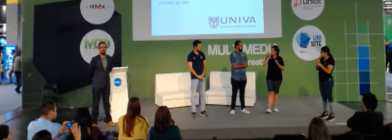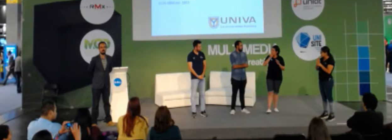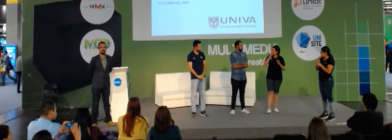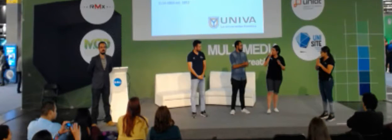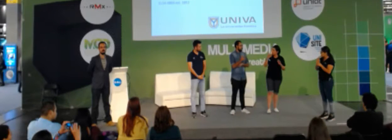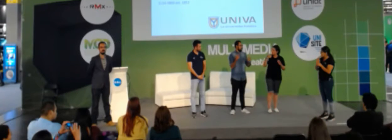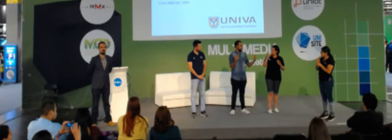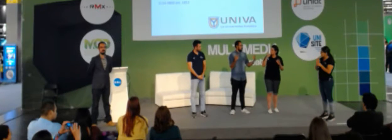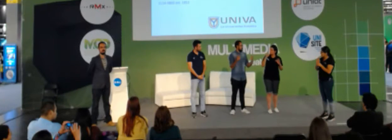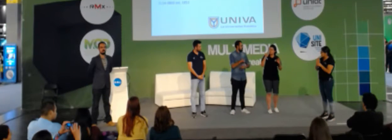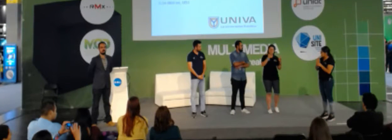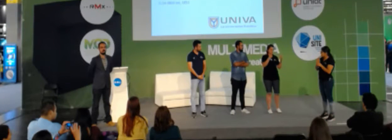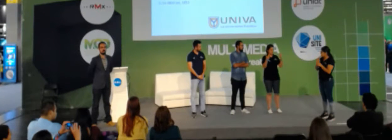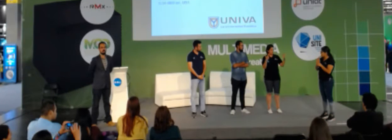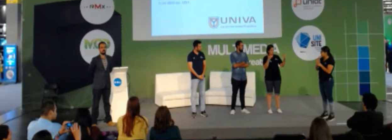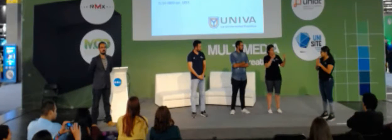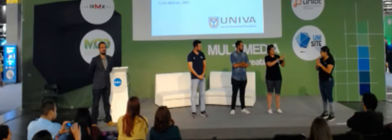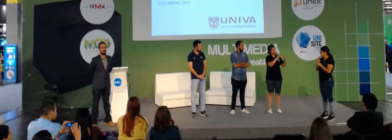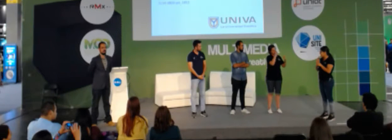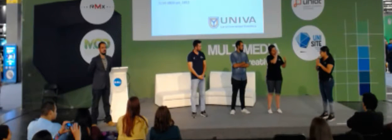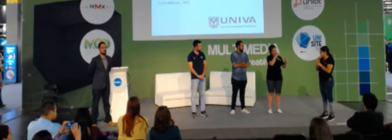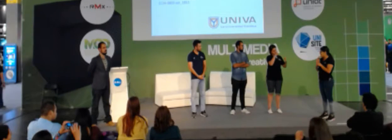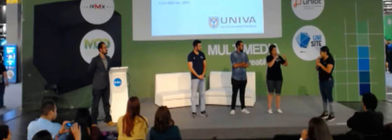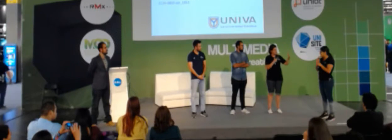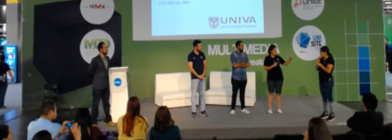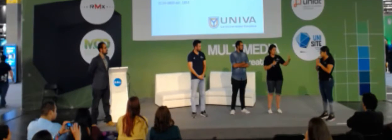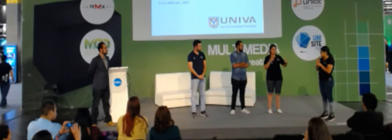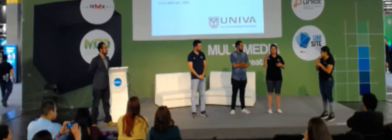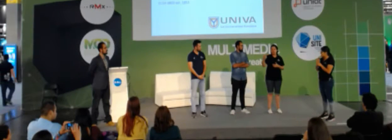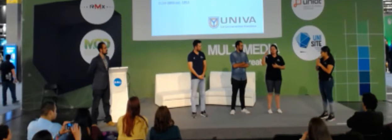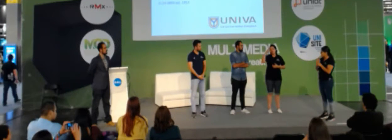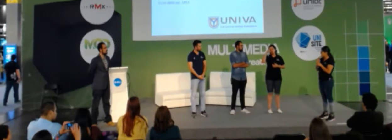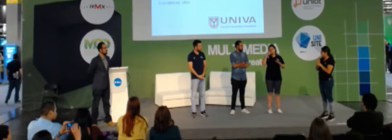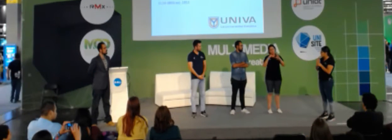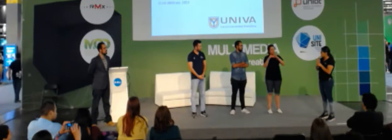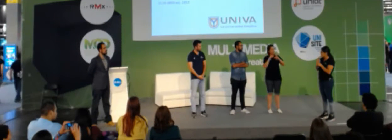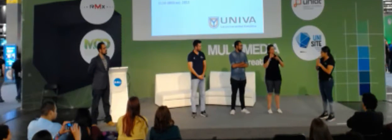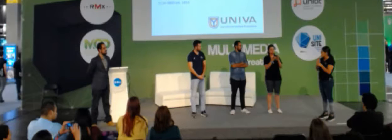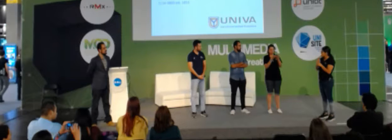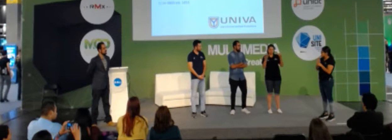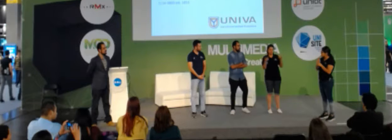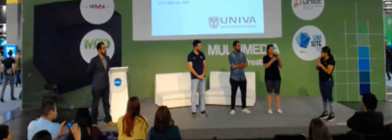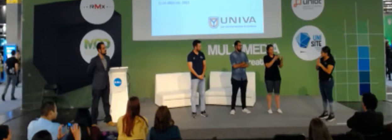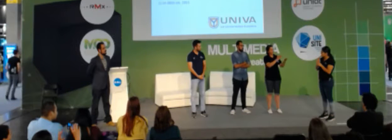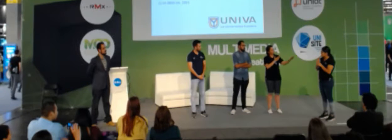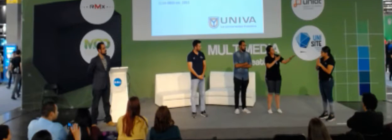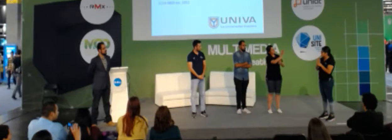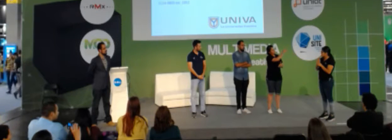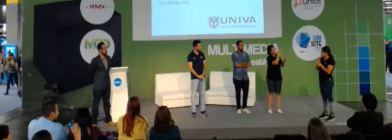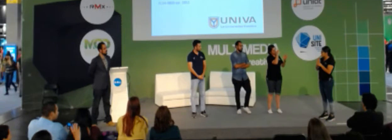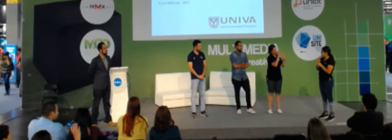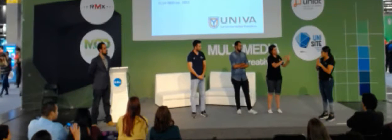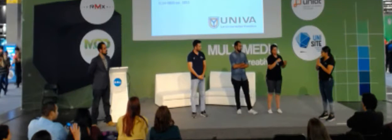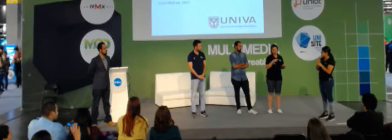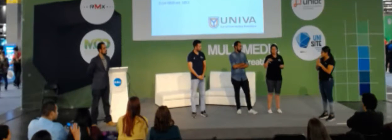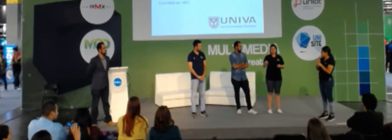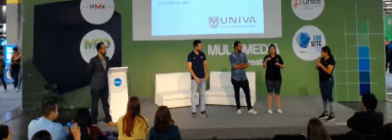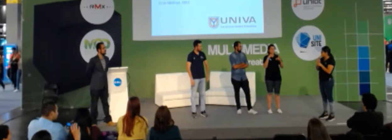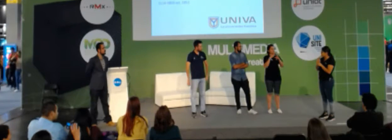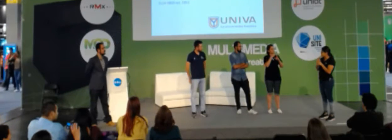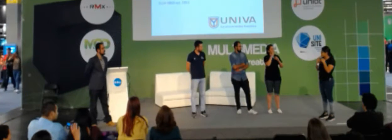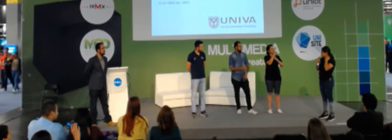carreras que van a estar 7 compañeros en psicología y 7